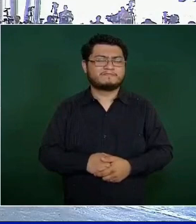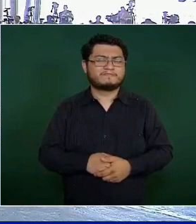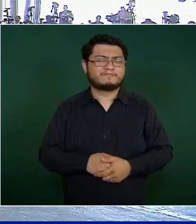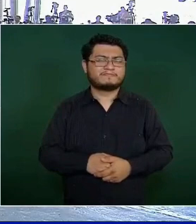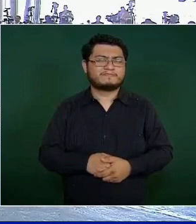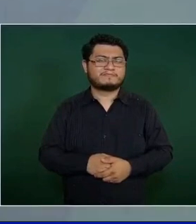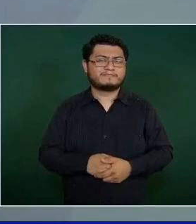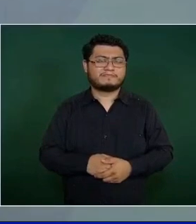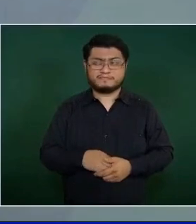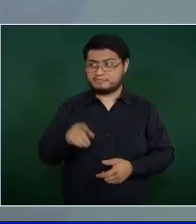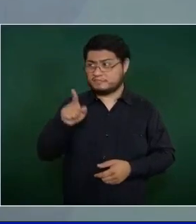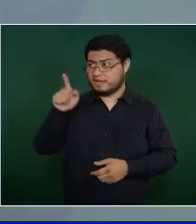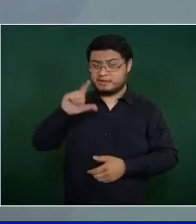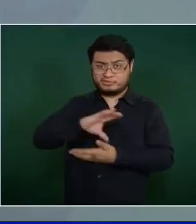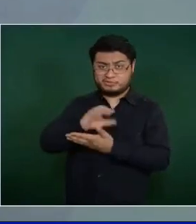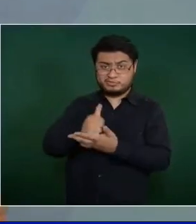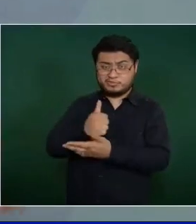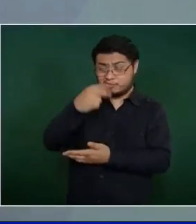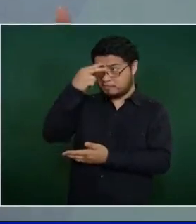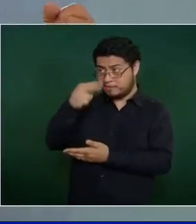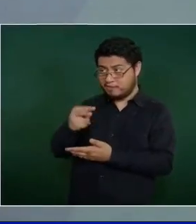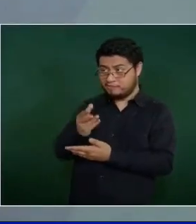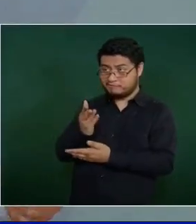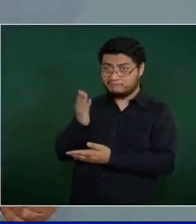en la Ciudad de México,